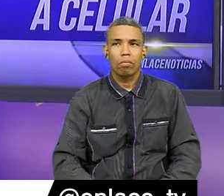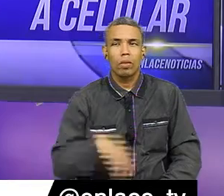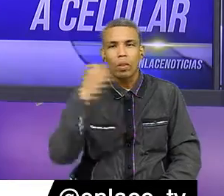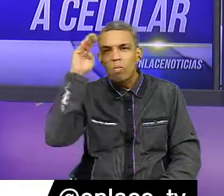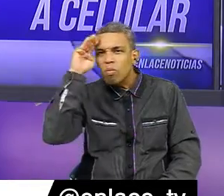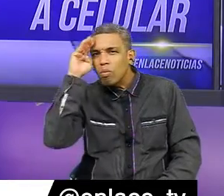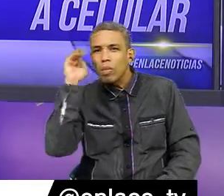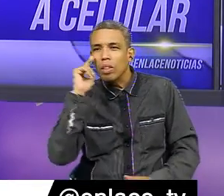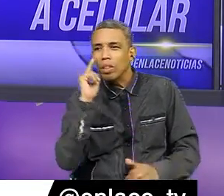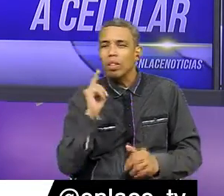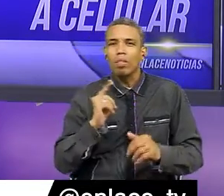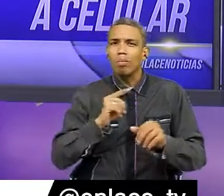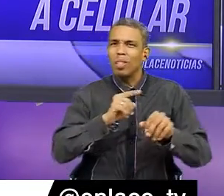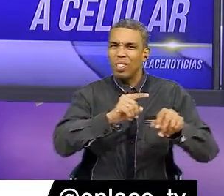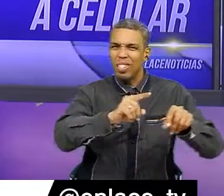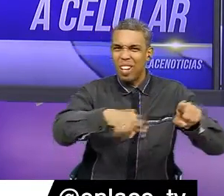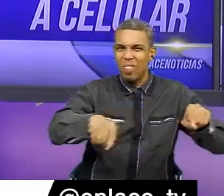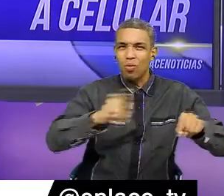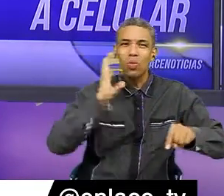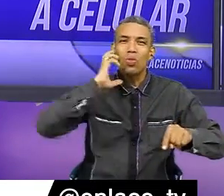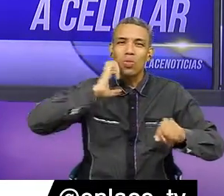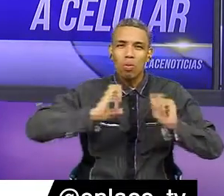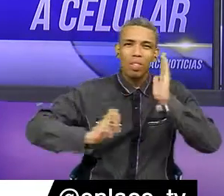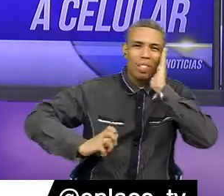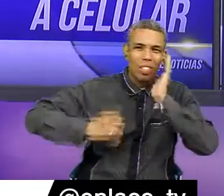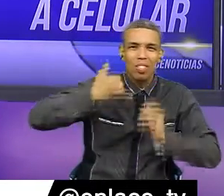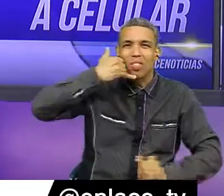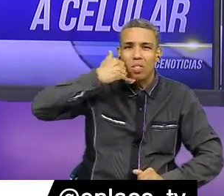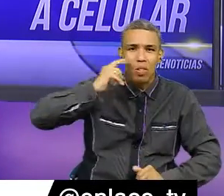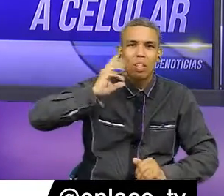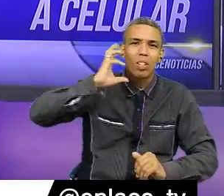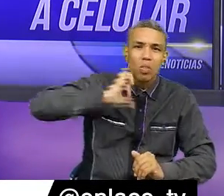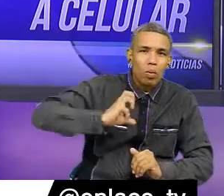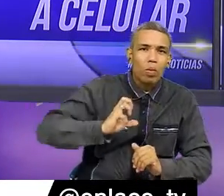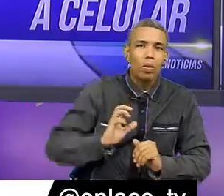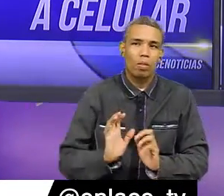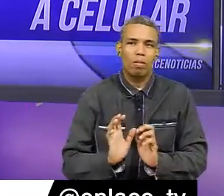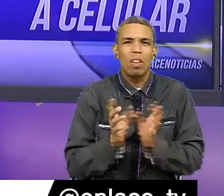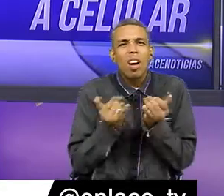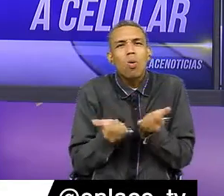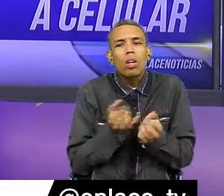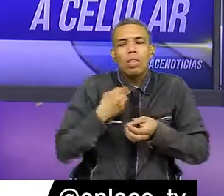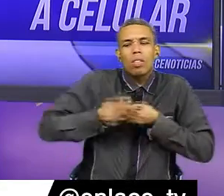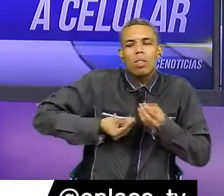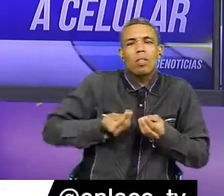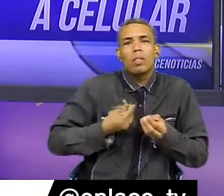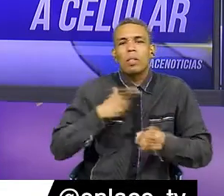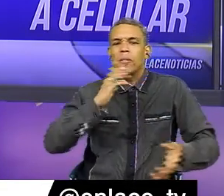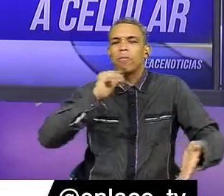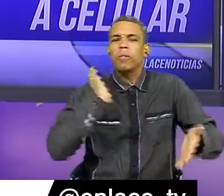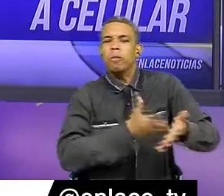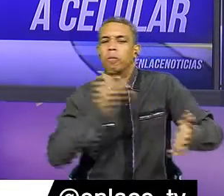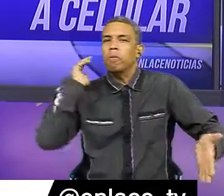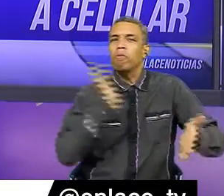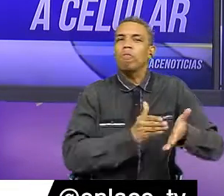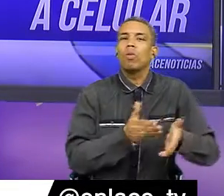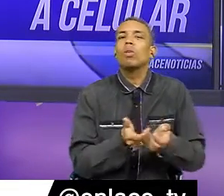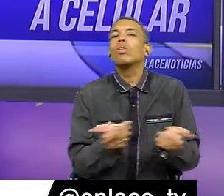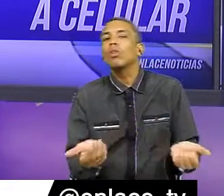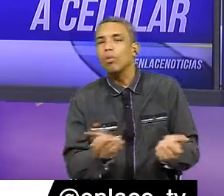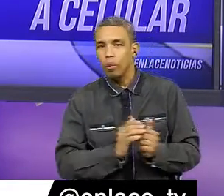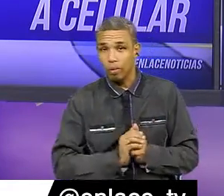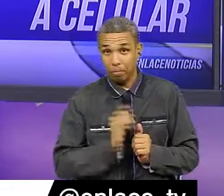a compradores y revendedores de celulares robados. La metodología para la recuperación de los dispositivos se da por medio